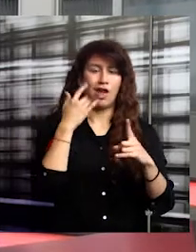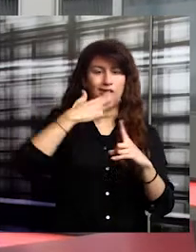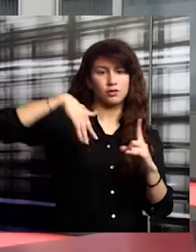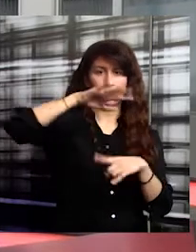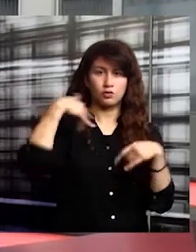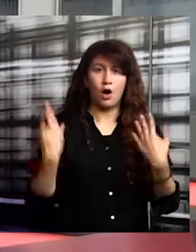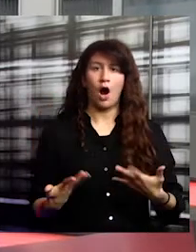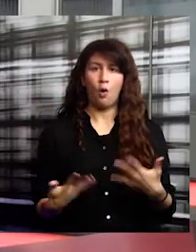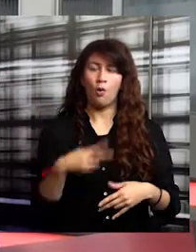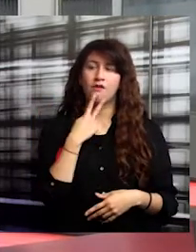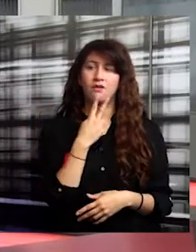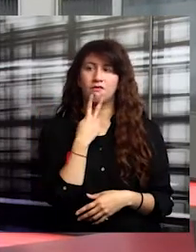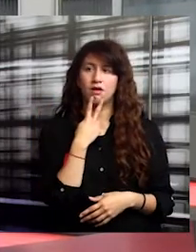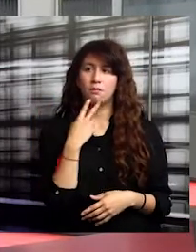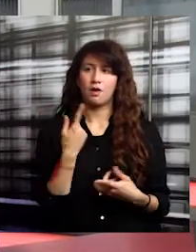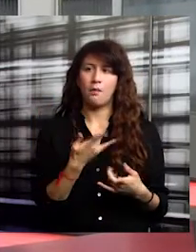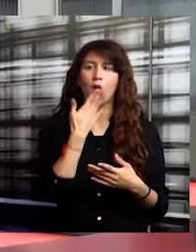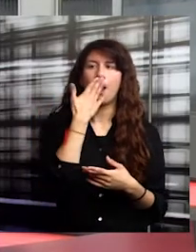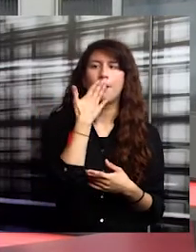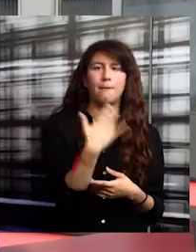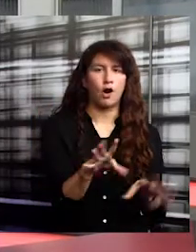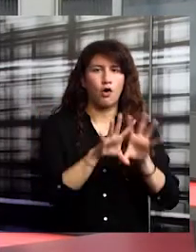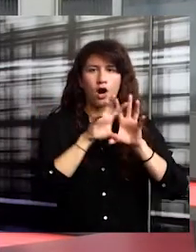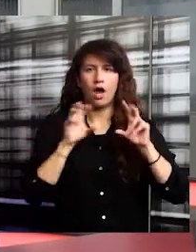mejor acuerdo al cual podemos llegar.